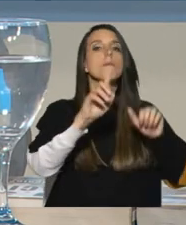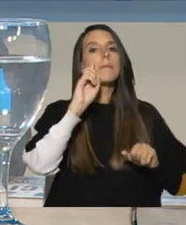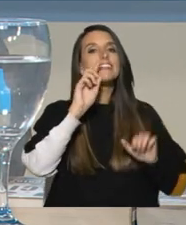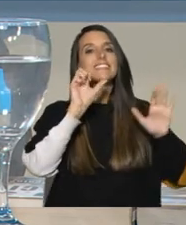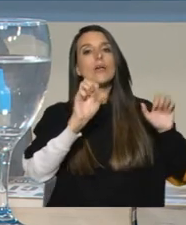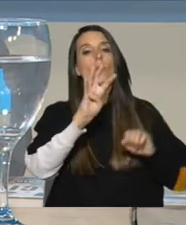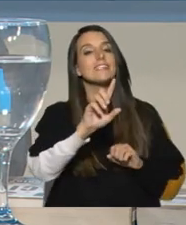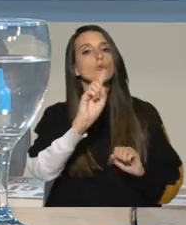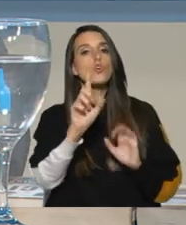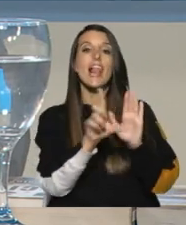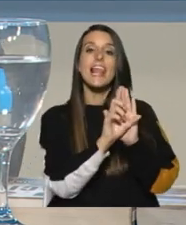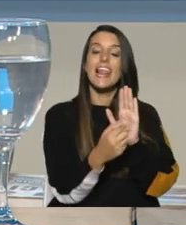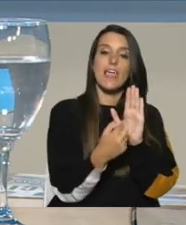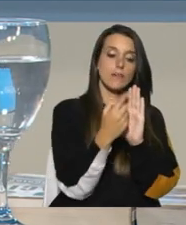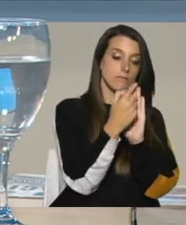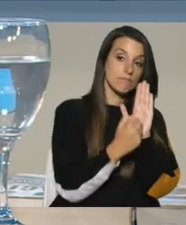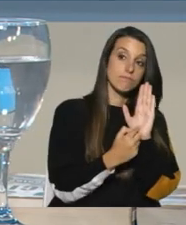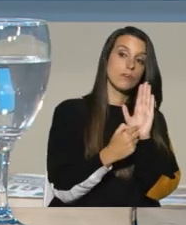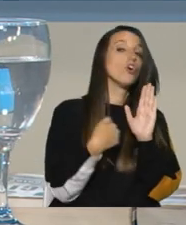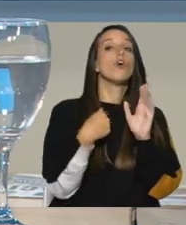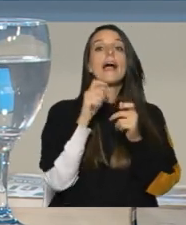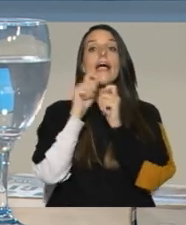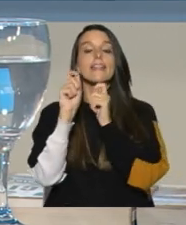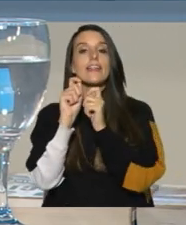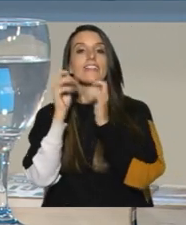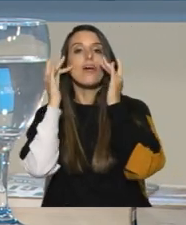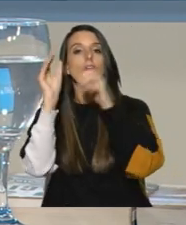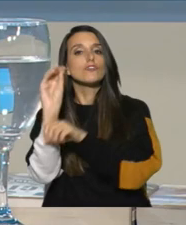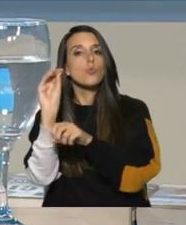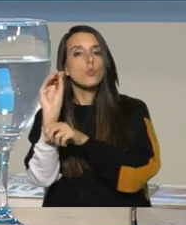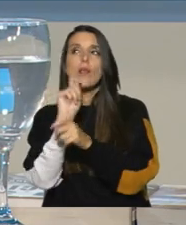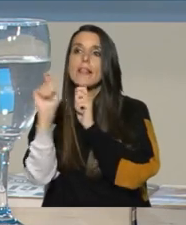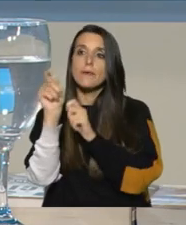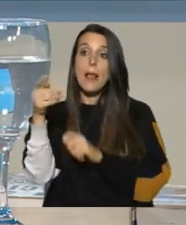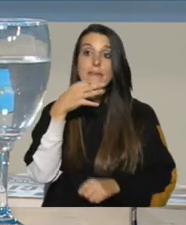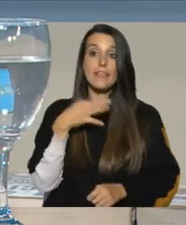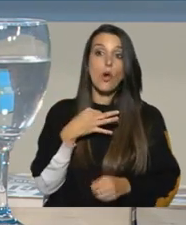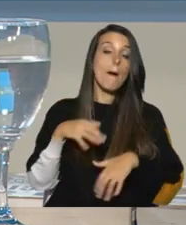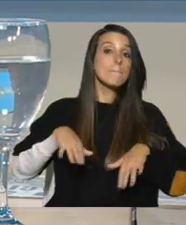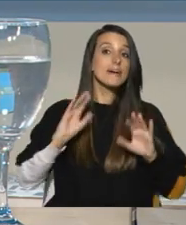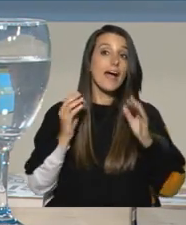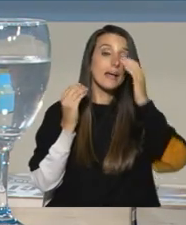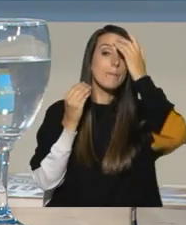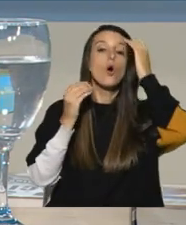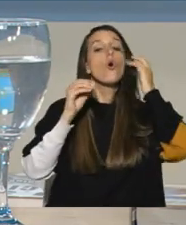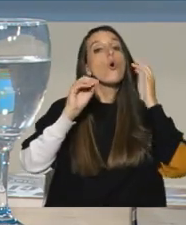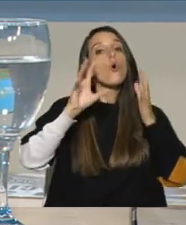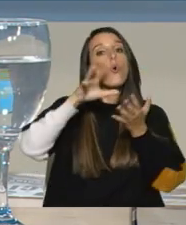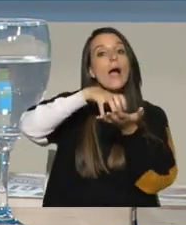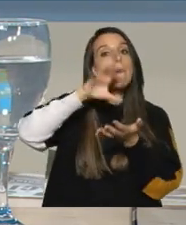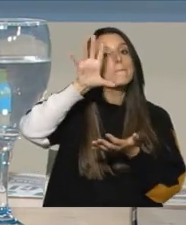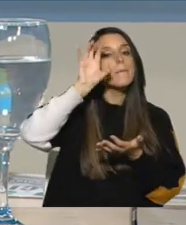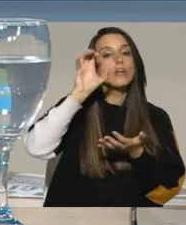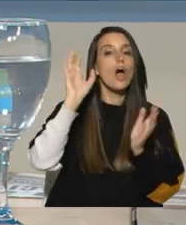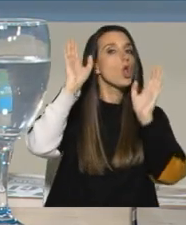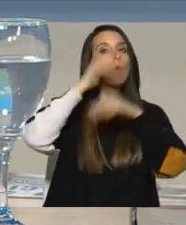19.641, que yo en entrevista con el Ministro de Educación y Cultura me decía, mirá, es que los sitios de la memoria, nosotros por ejemplo estamos